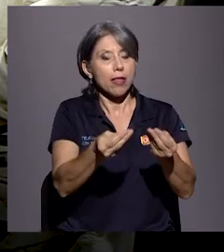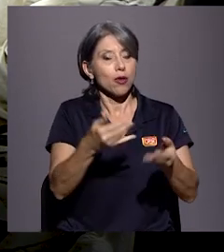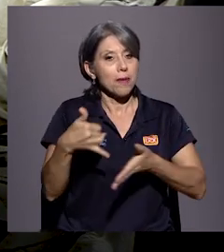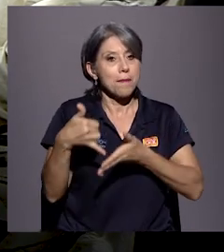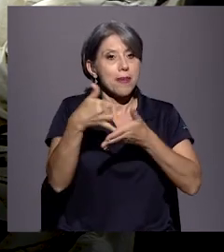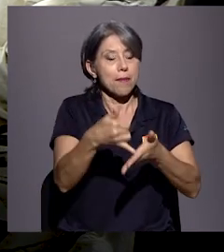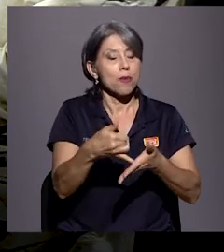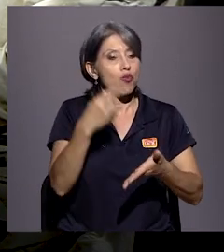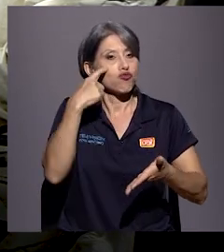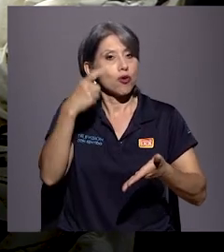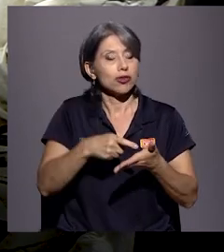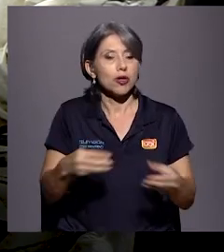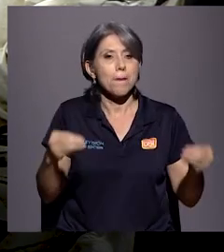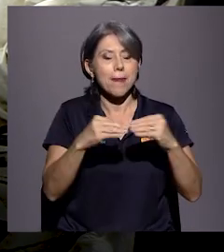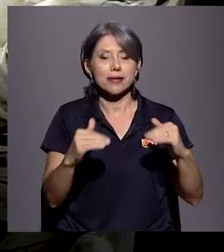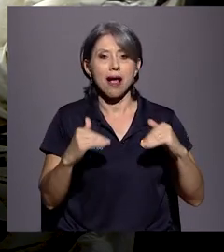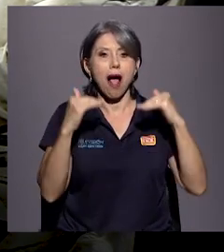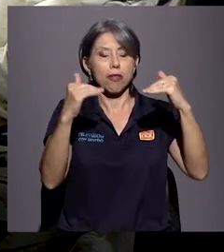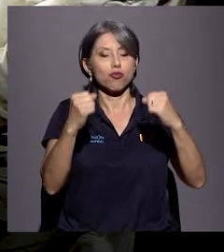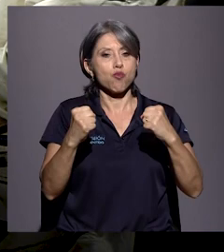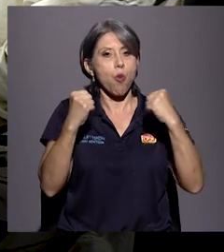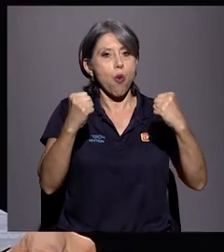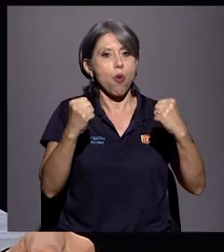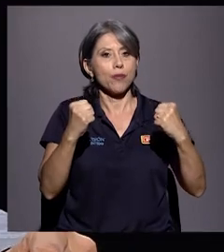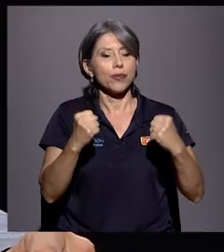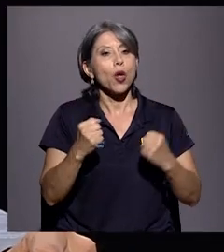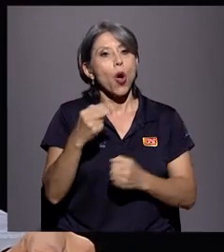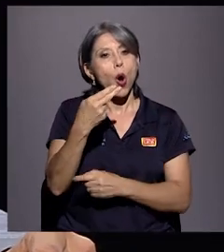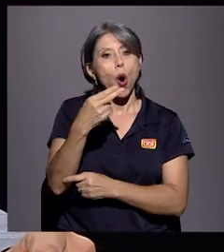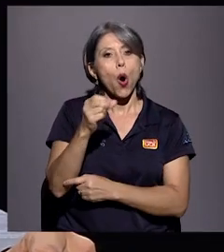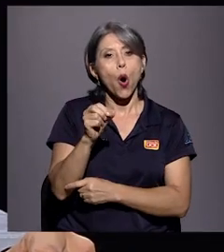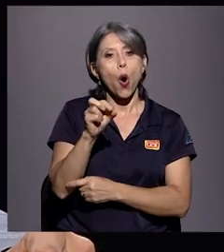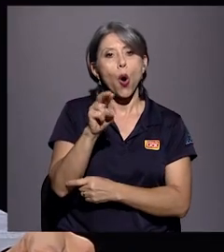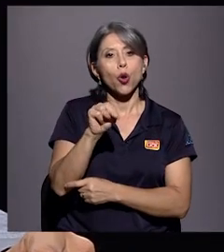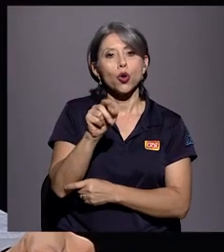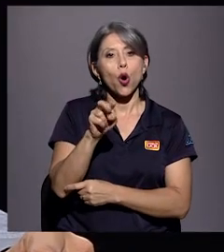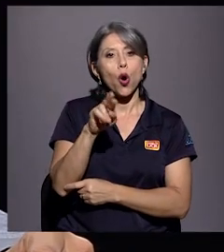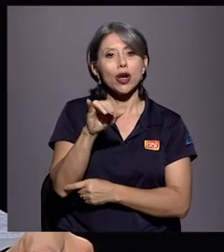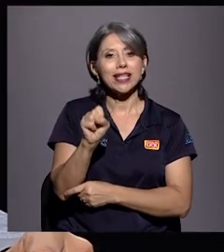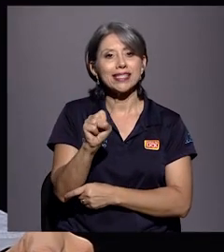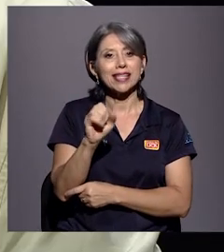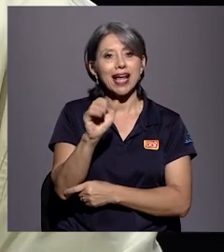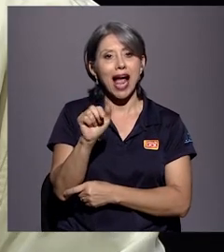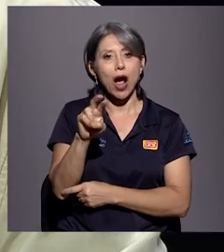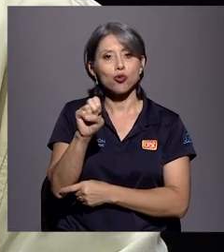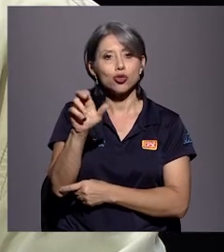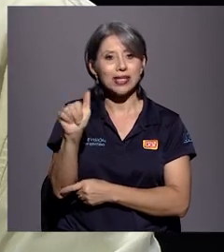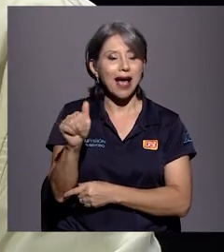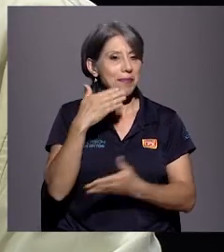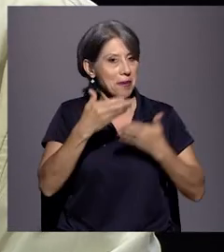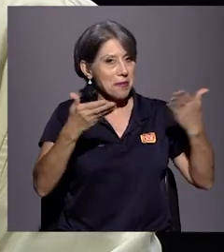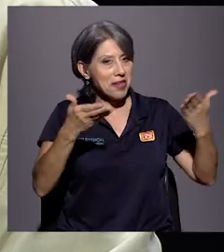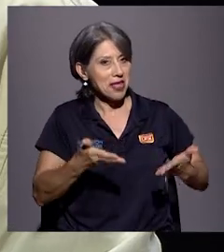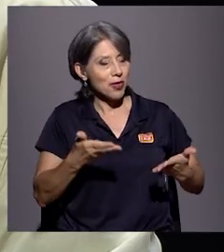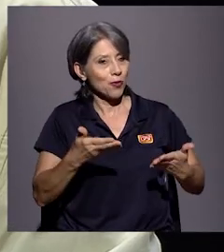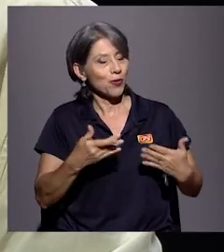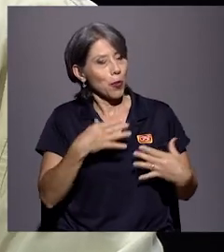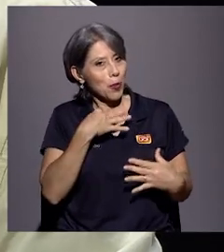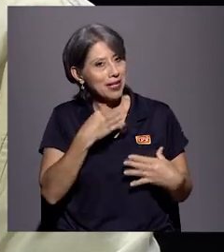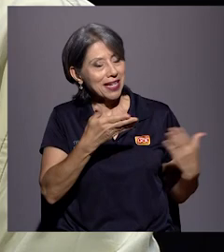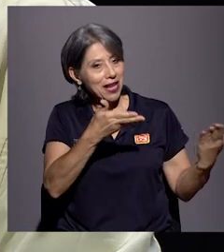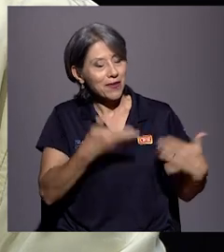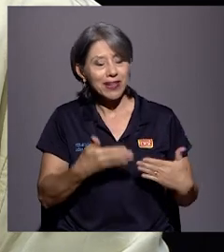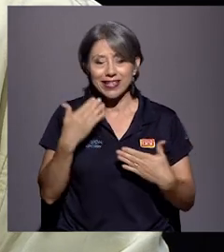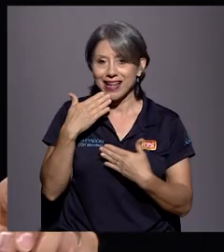alto, el reconocimiento más potente. Un honoris causa. Bienvenido, Boaventura. Y muchas gracias. Un placer tenerlo de frente.